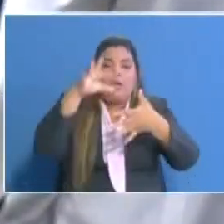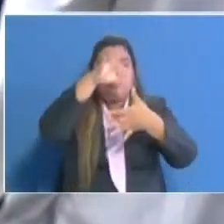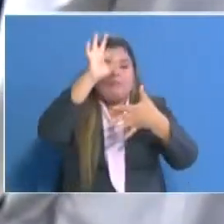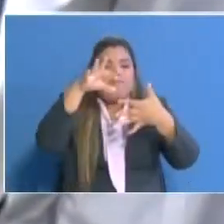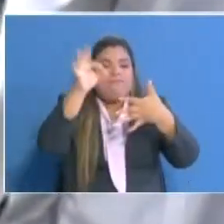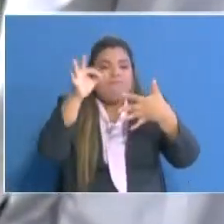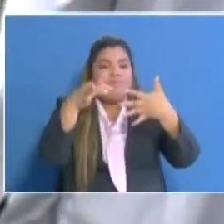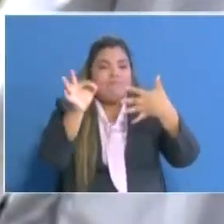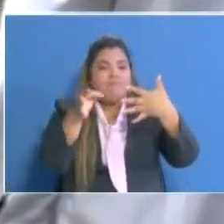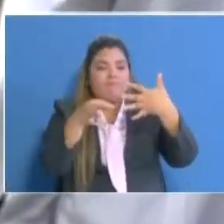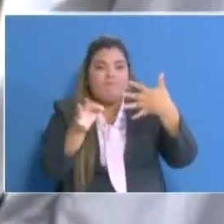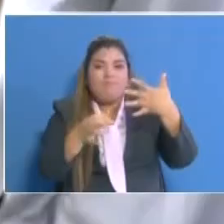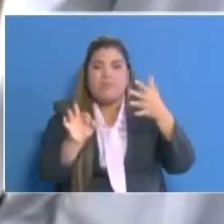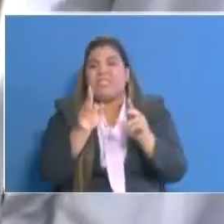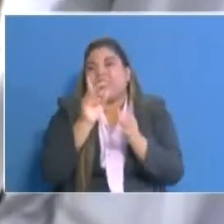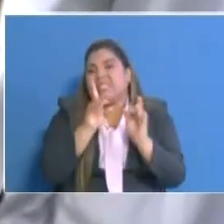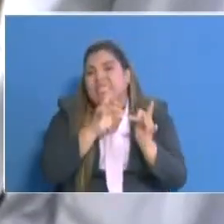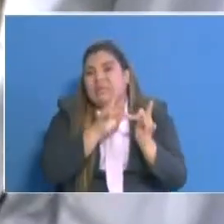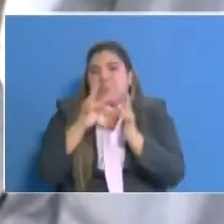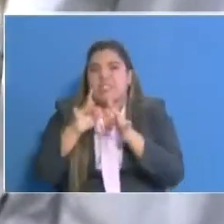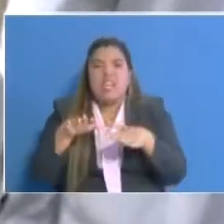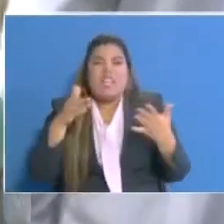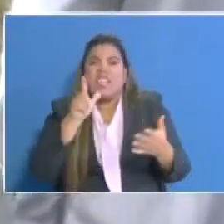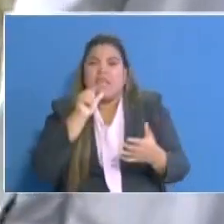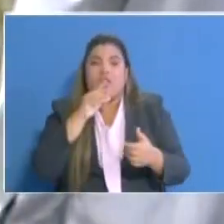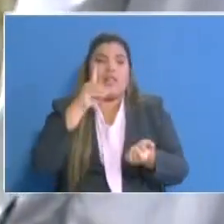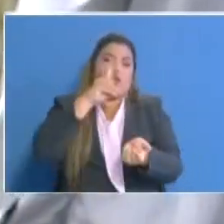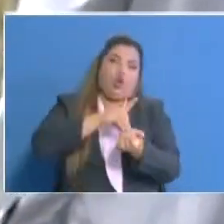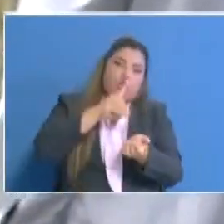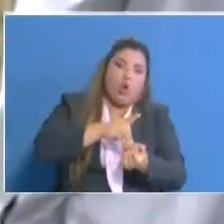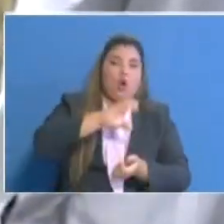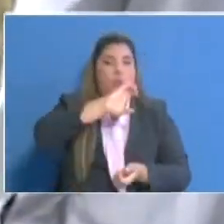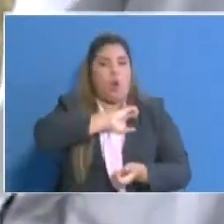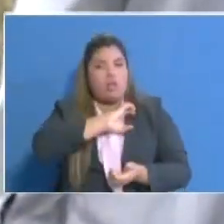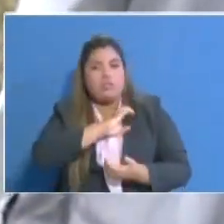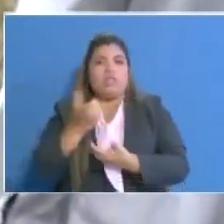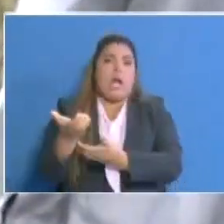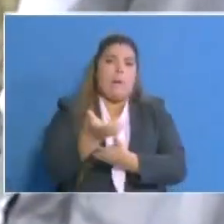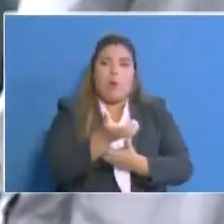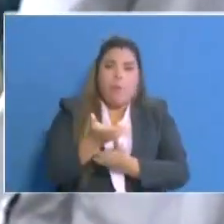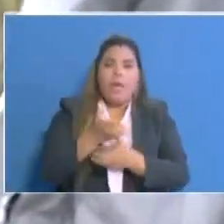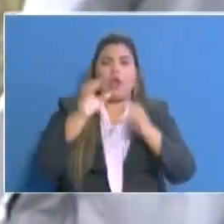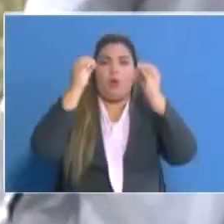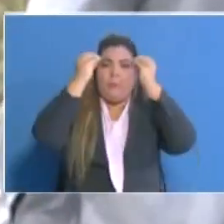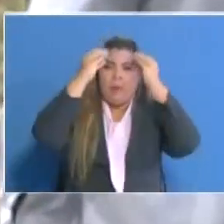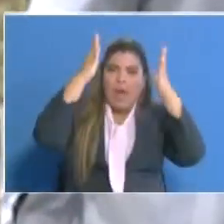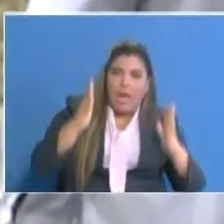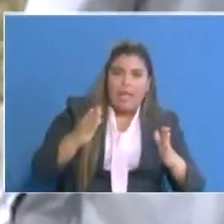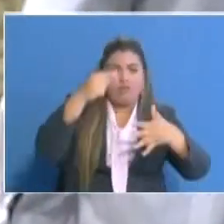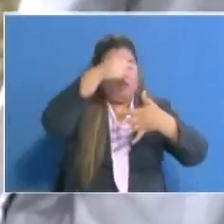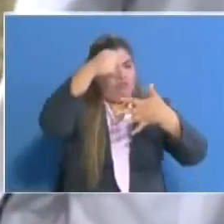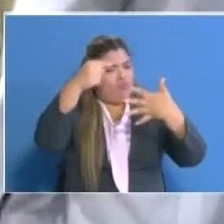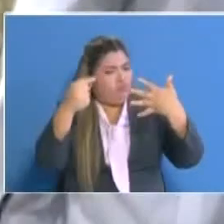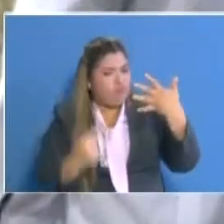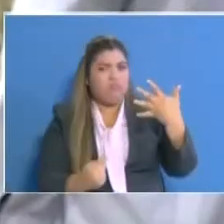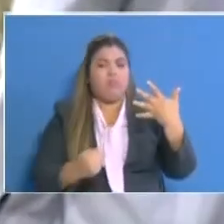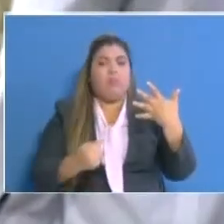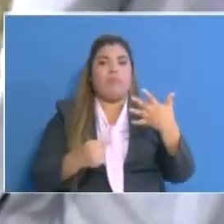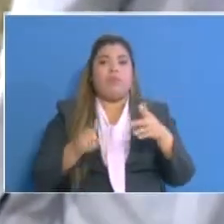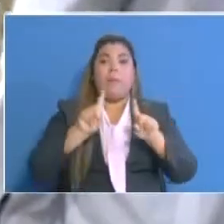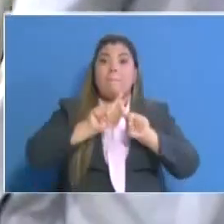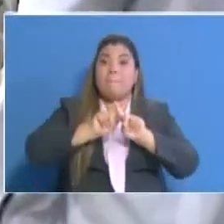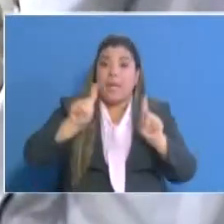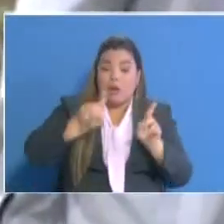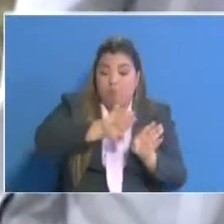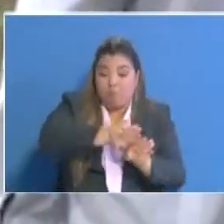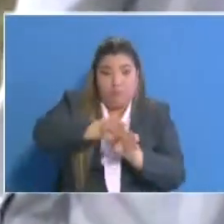excepciones están vinculadas al personal de salud, fuerza pública, bomberos, etcétera, educadores. Pero sacando